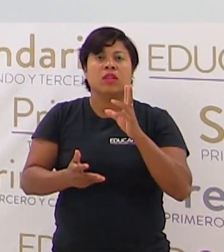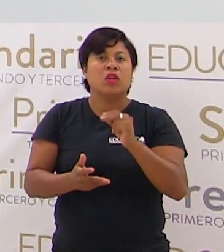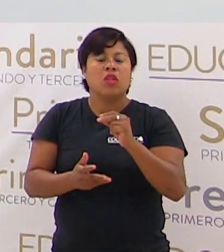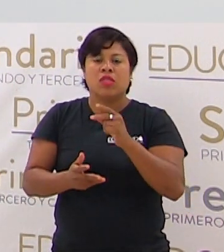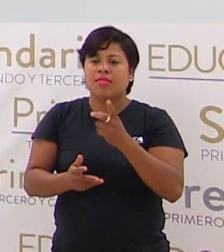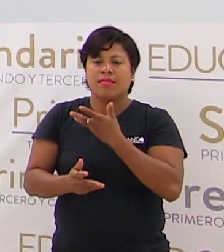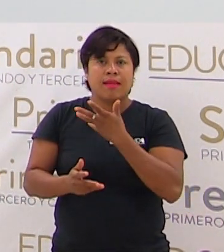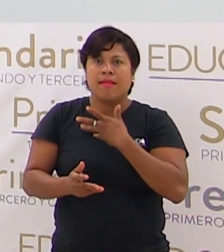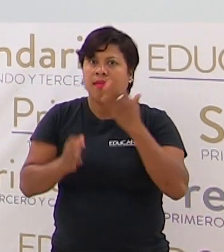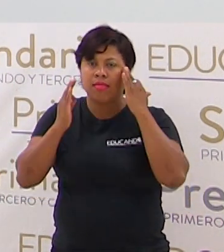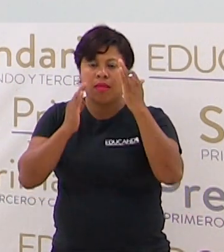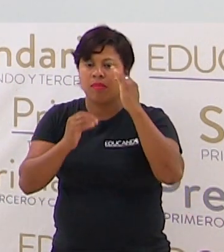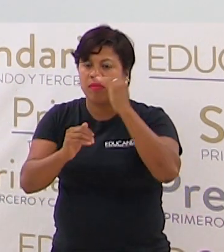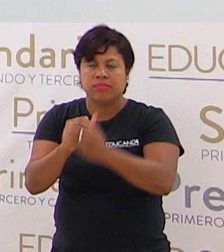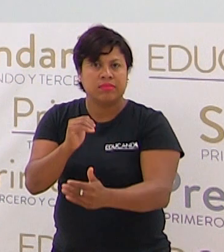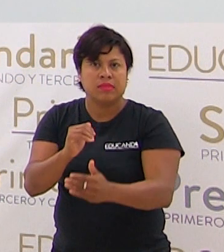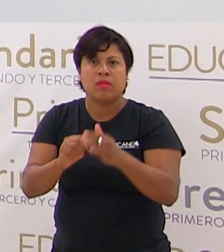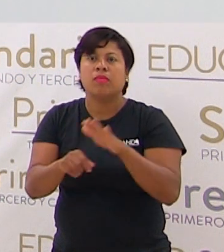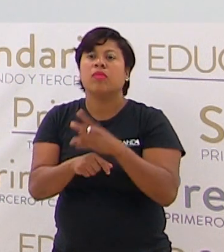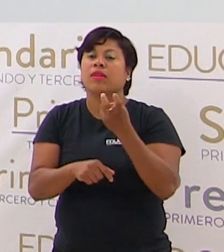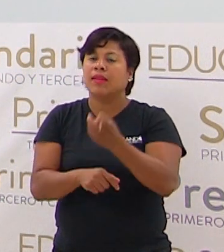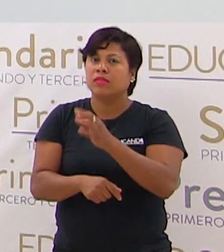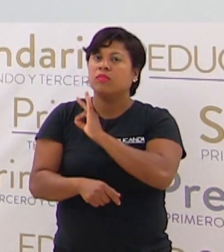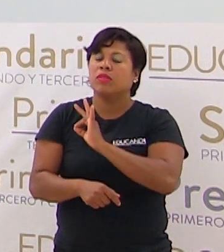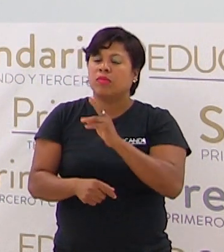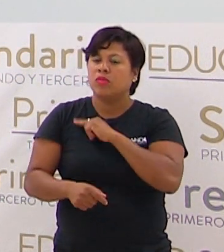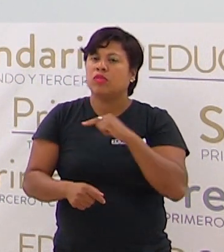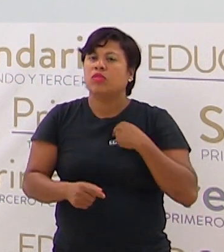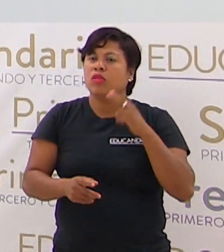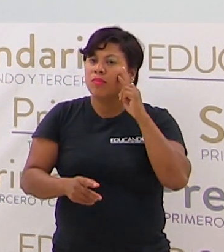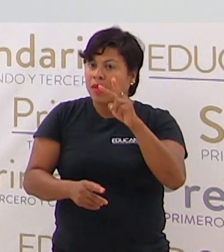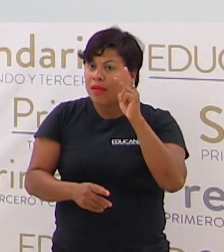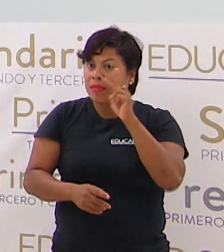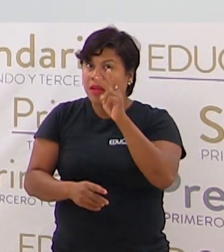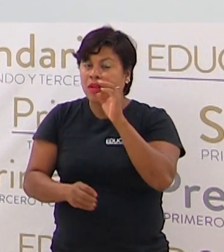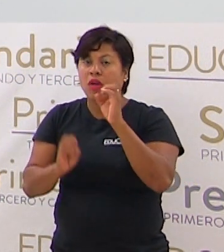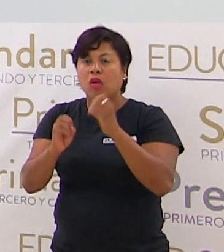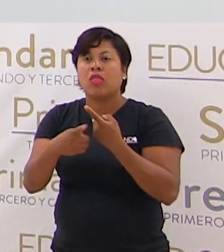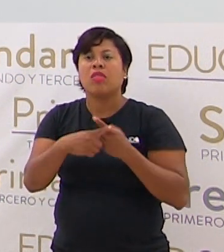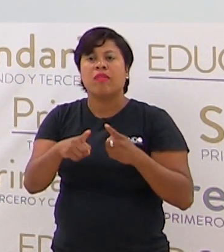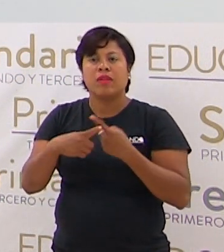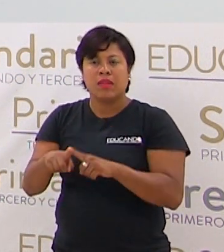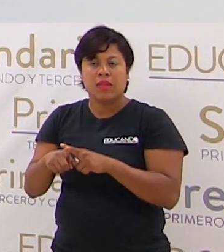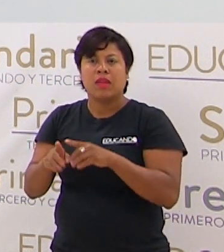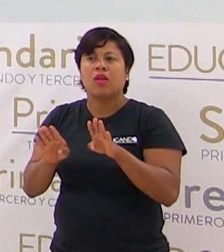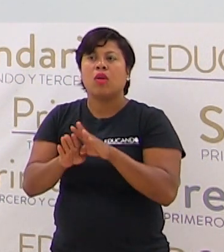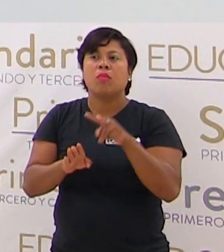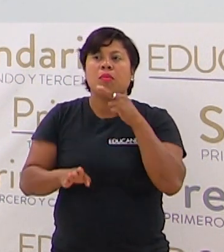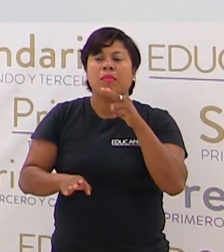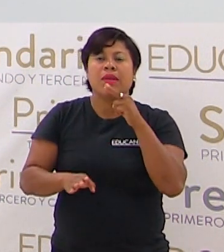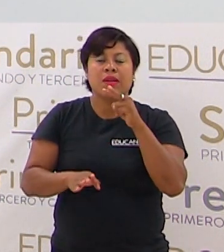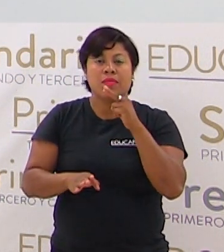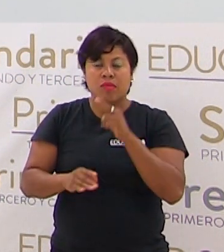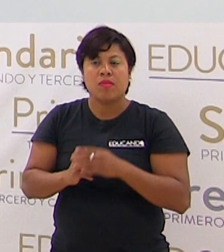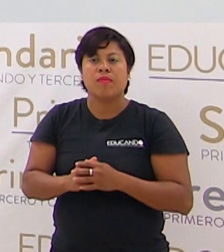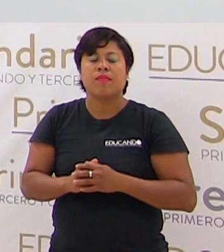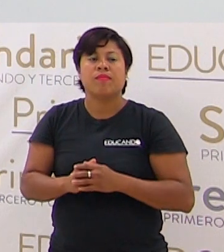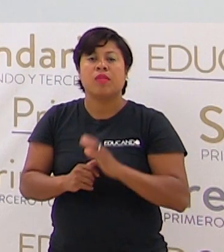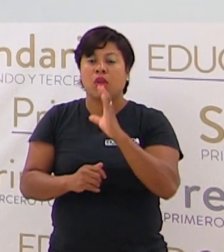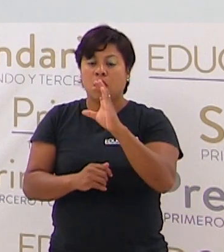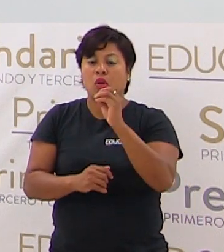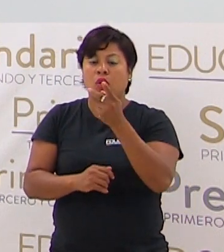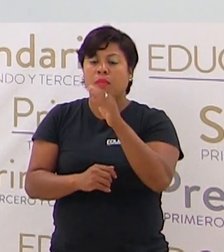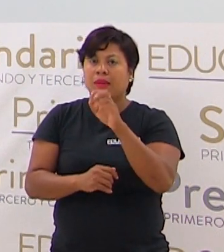no define su tiempo, porque eso nos va a permitir identificar o diferenciar entre un verbo